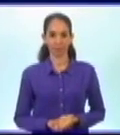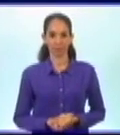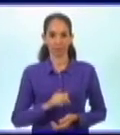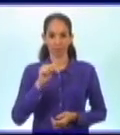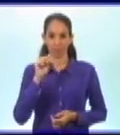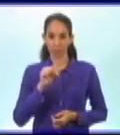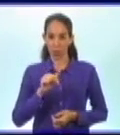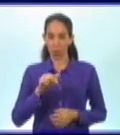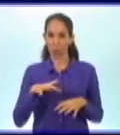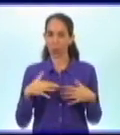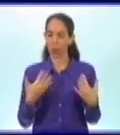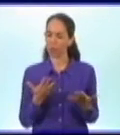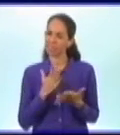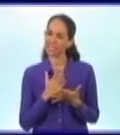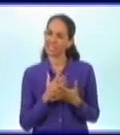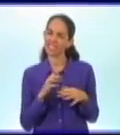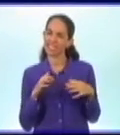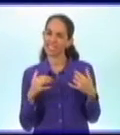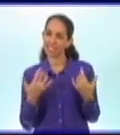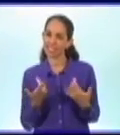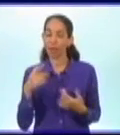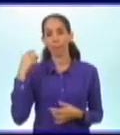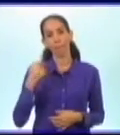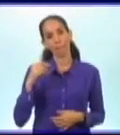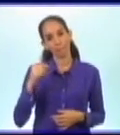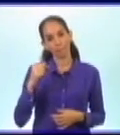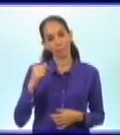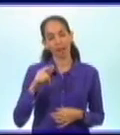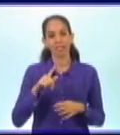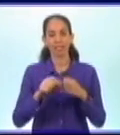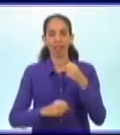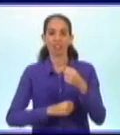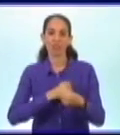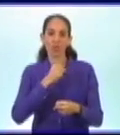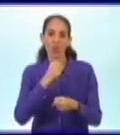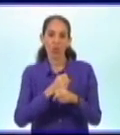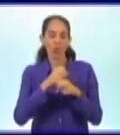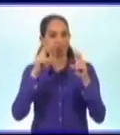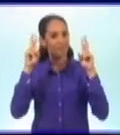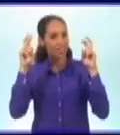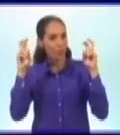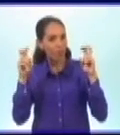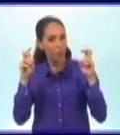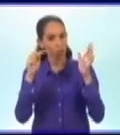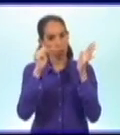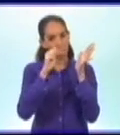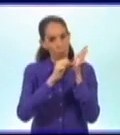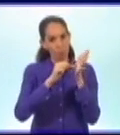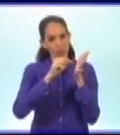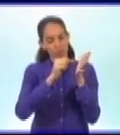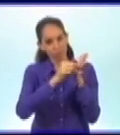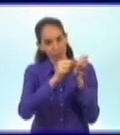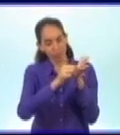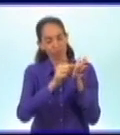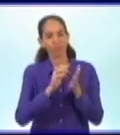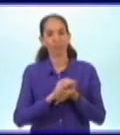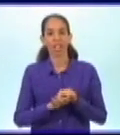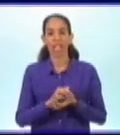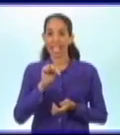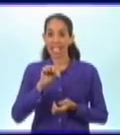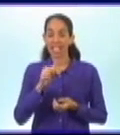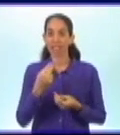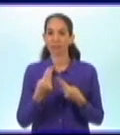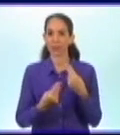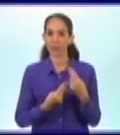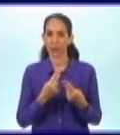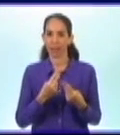Estaremos dedicando nuestro encuentro a la práctica de los usos de las comillas y los puntos suspensivos, y lo haremos a partir de